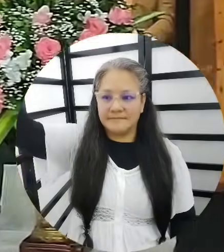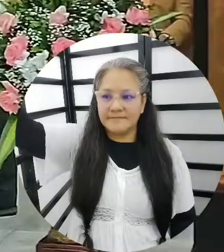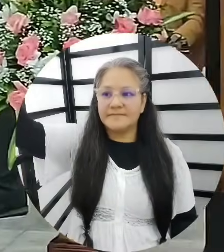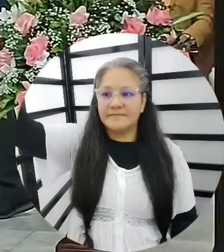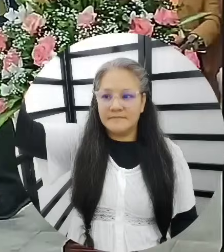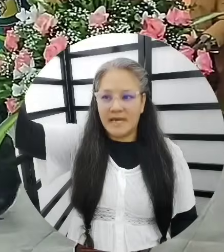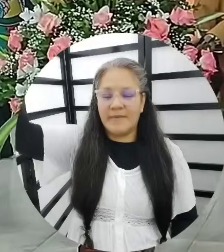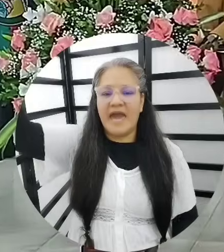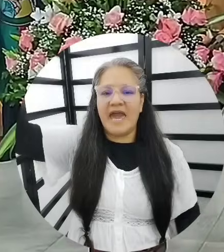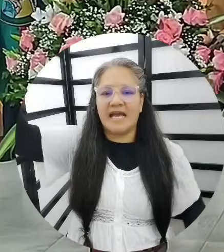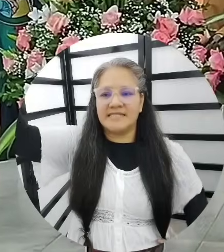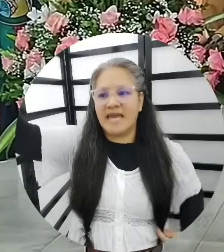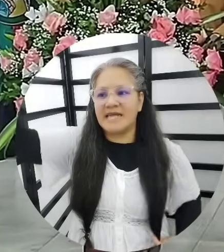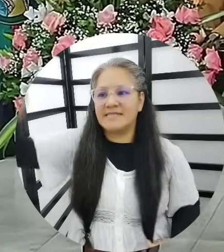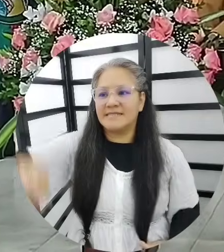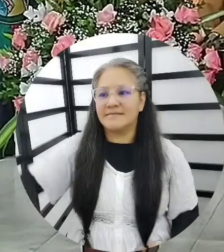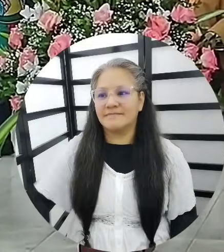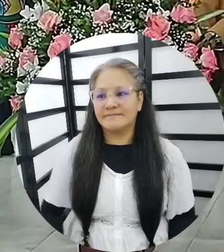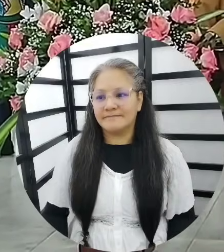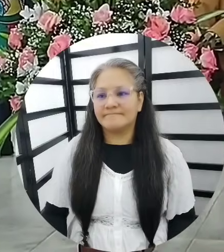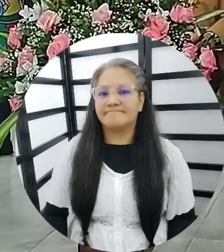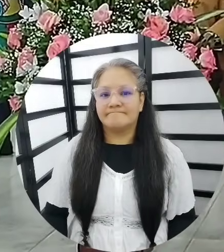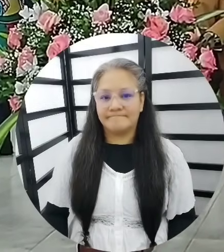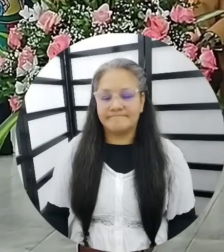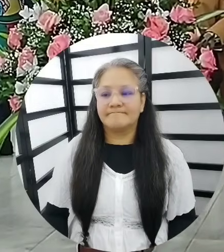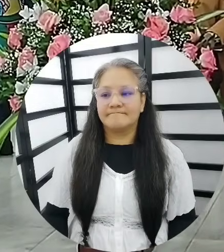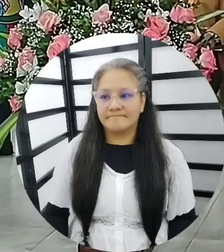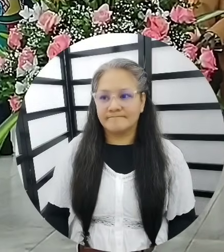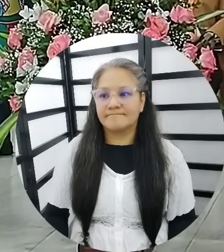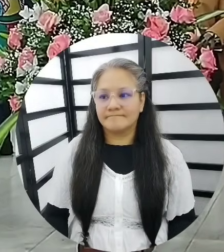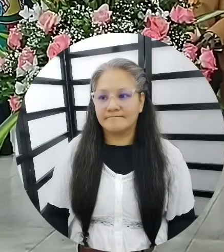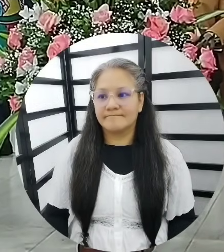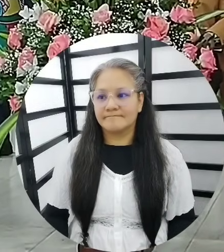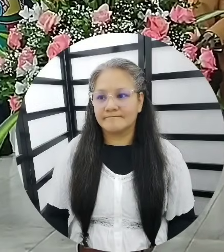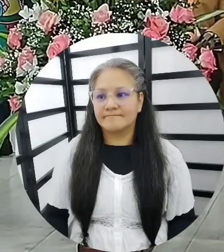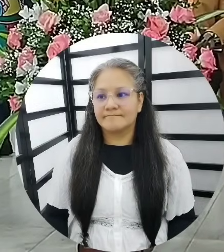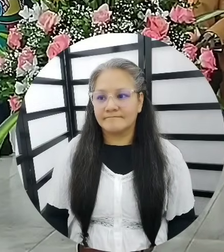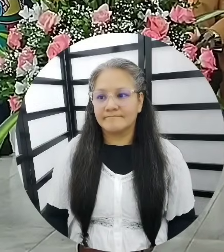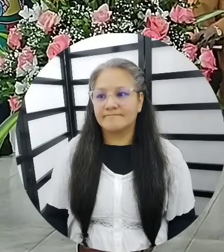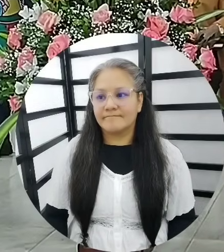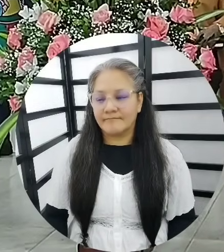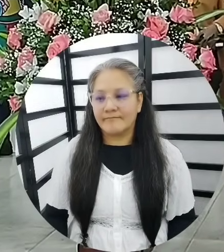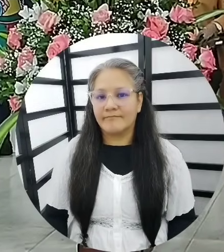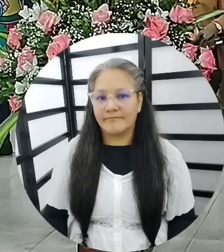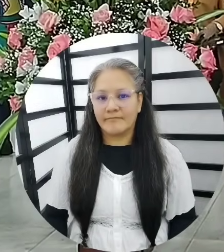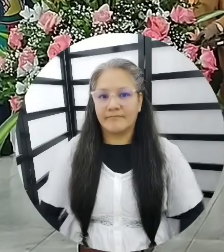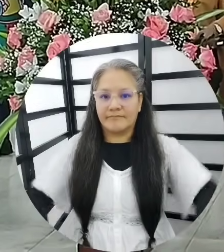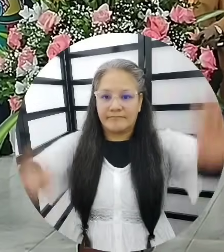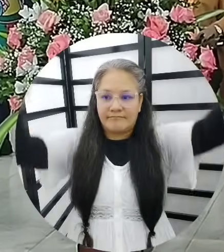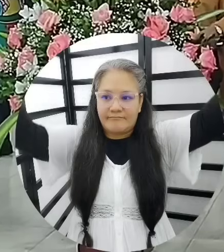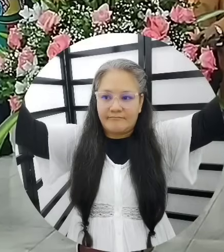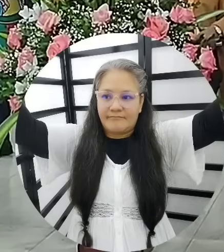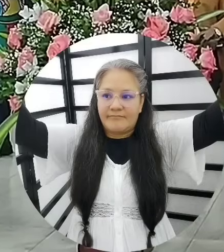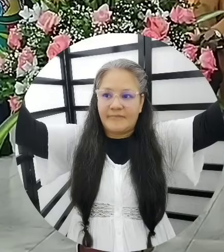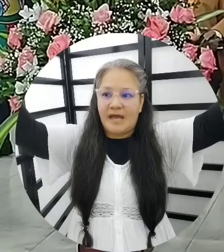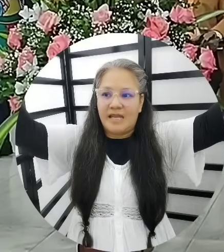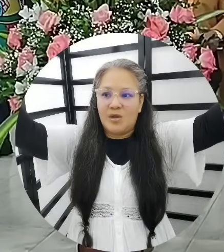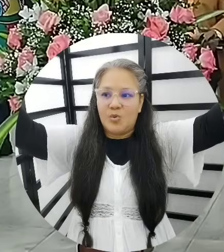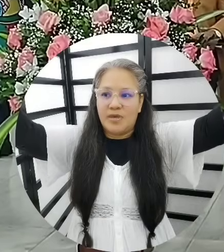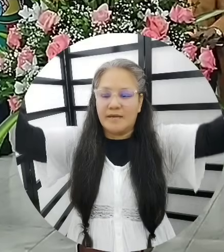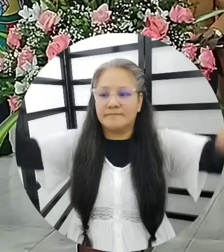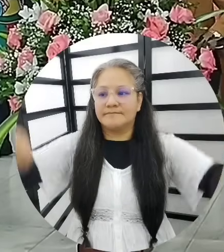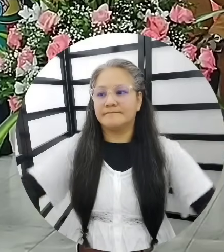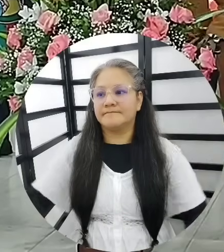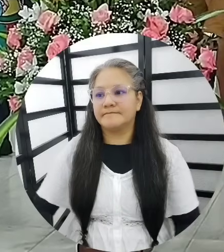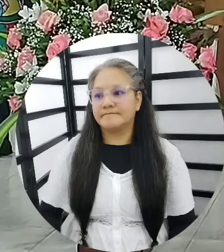Cristo. No somos mejores aquí, ni son mejores allá, ni son peores allá. Tenemos que seguir adelante. A veces